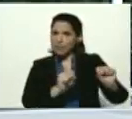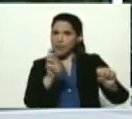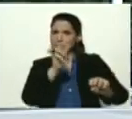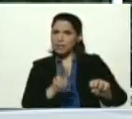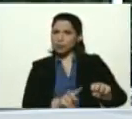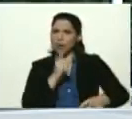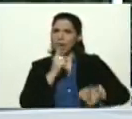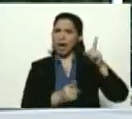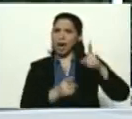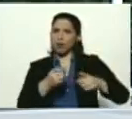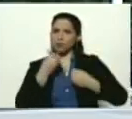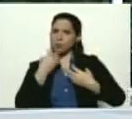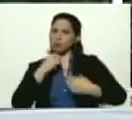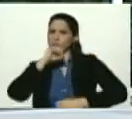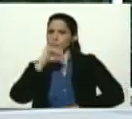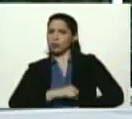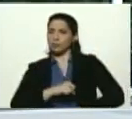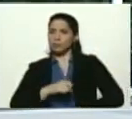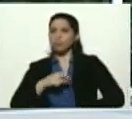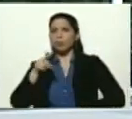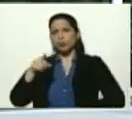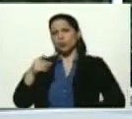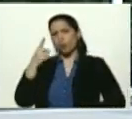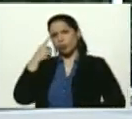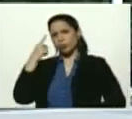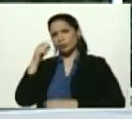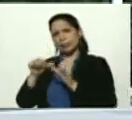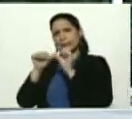sería algo cool. Sigue creyendo Donald Trump.